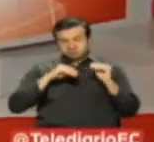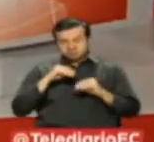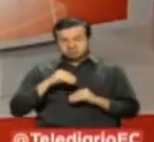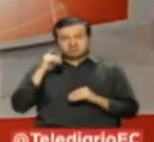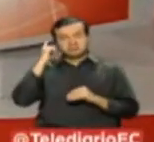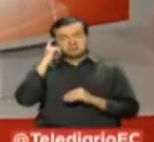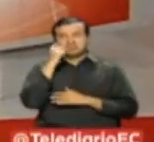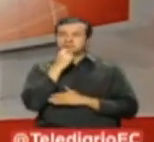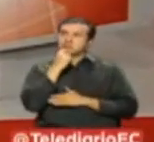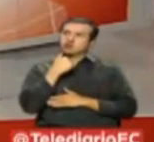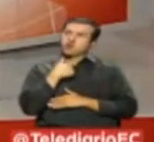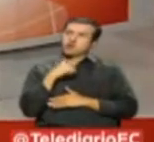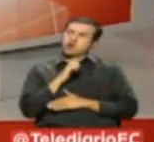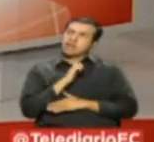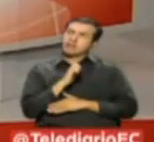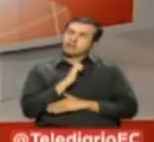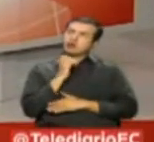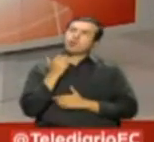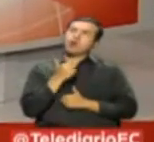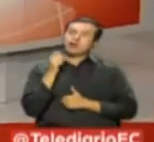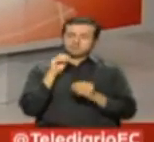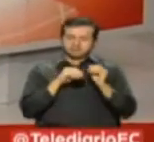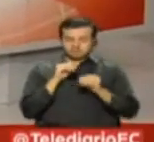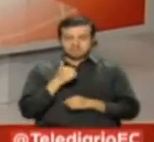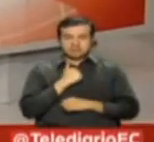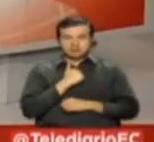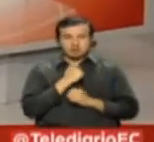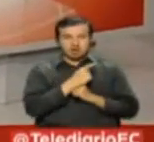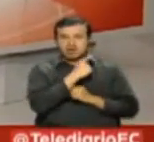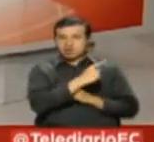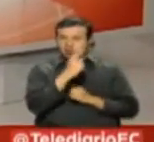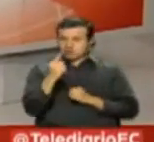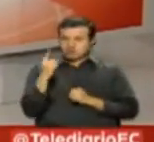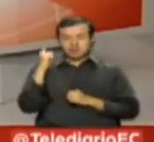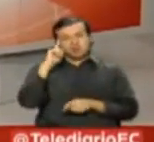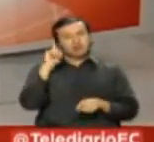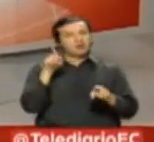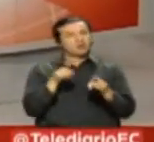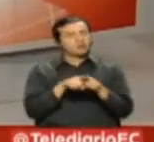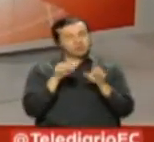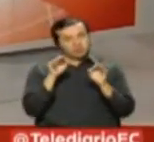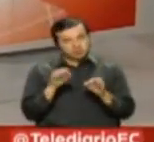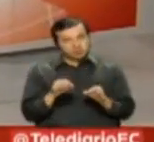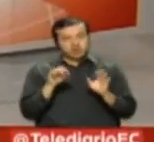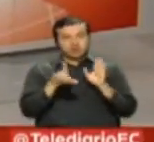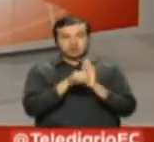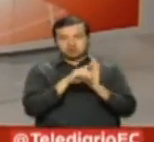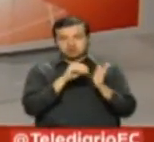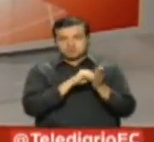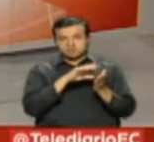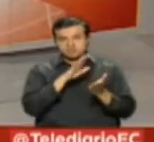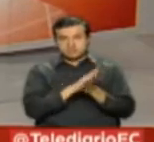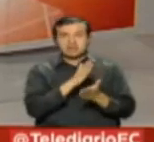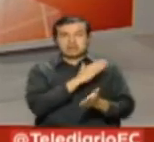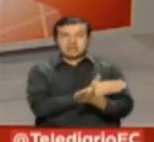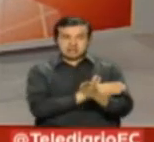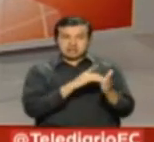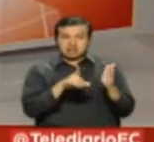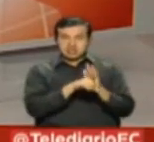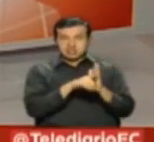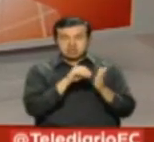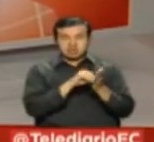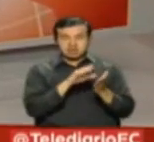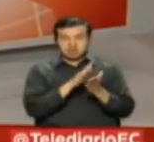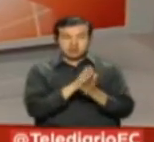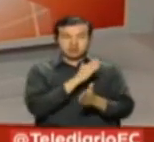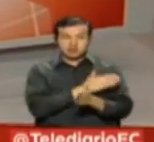cuáles son las normas de su comportamiento exactamente esa era mi posición sin embargo está en la ley anterior que se lo hizo en el